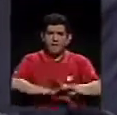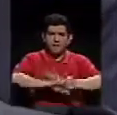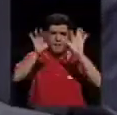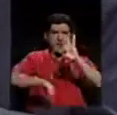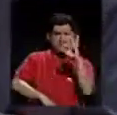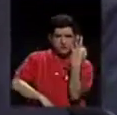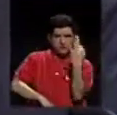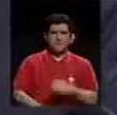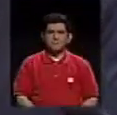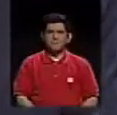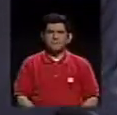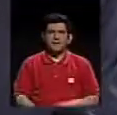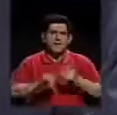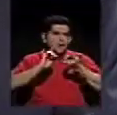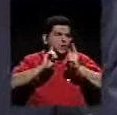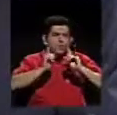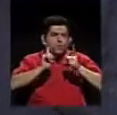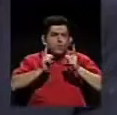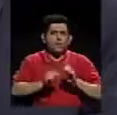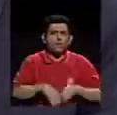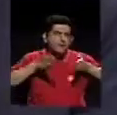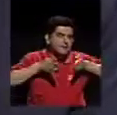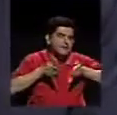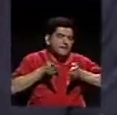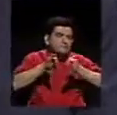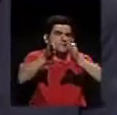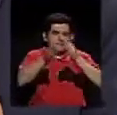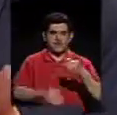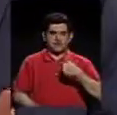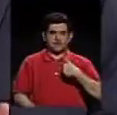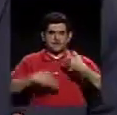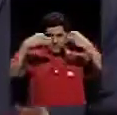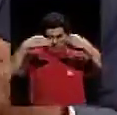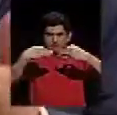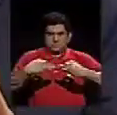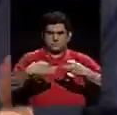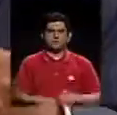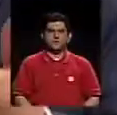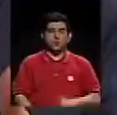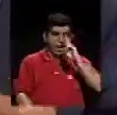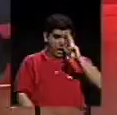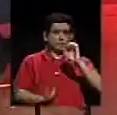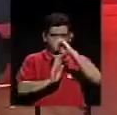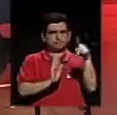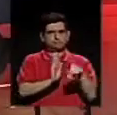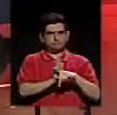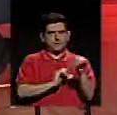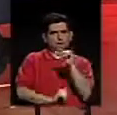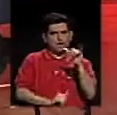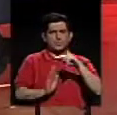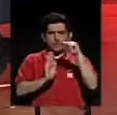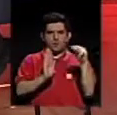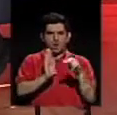claridad hacia dónde deben rumbarse las decisiones, respetando la Constitución y las